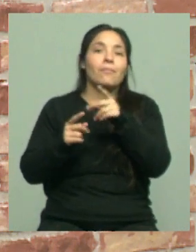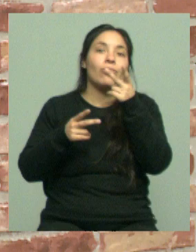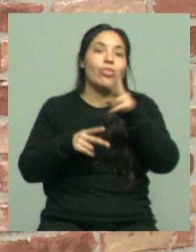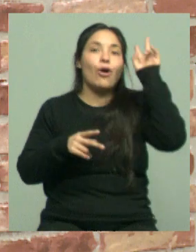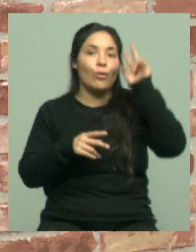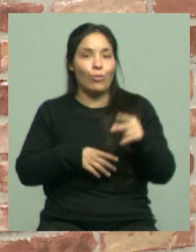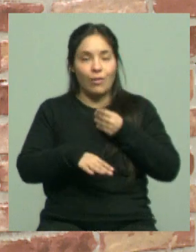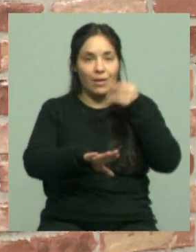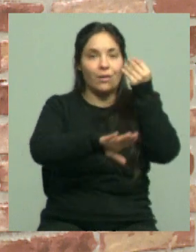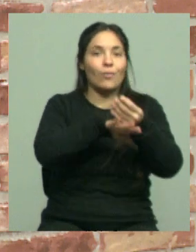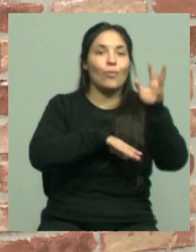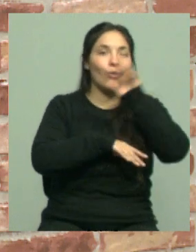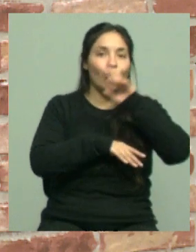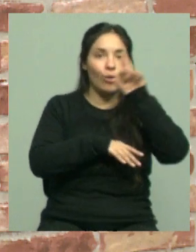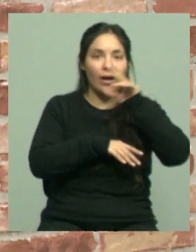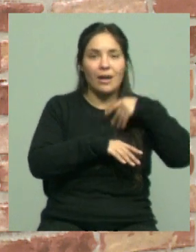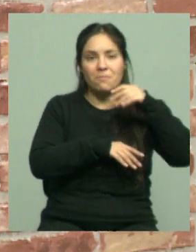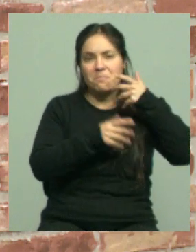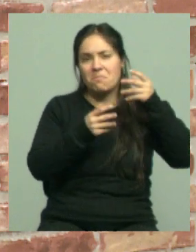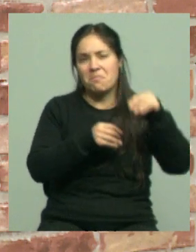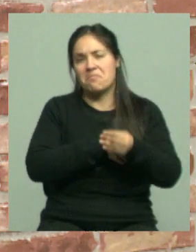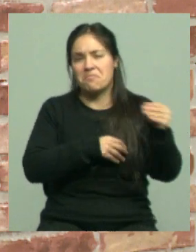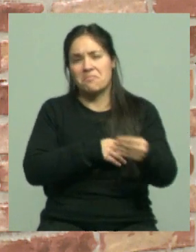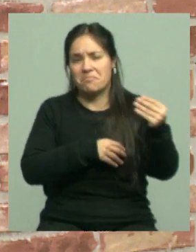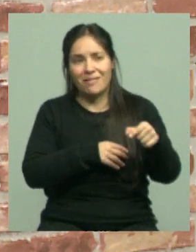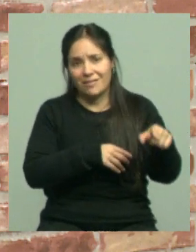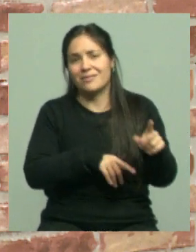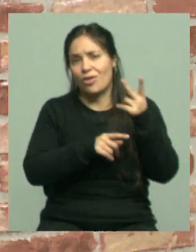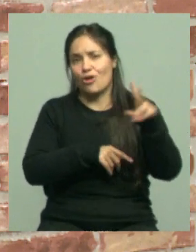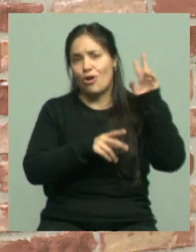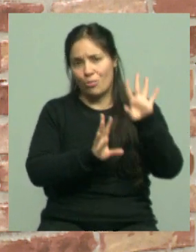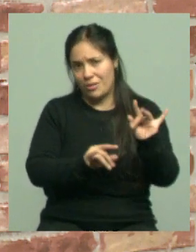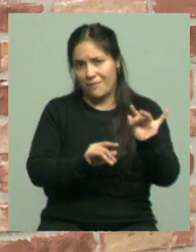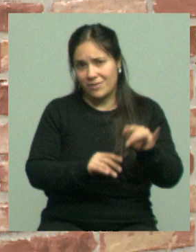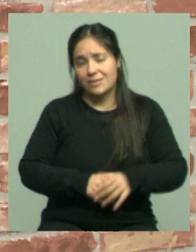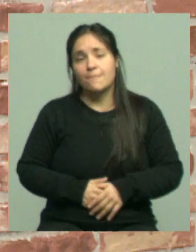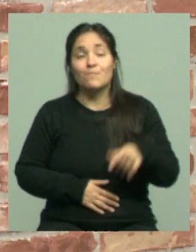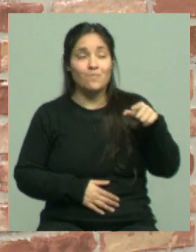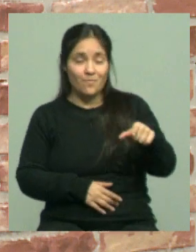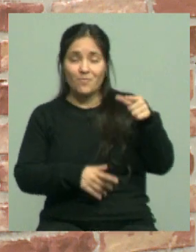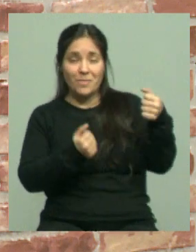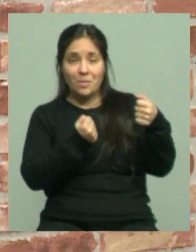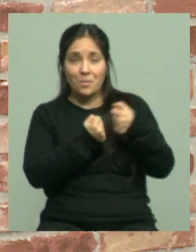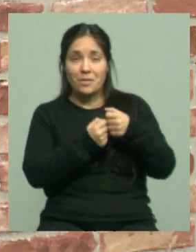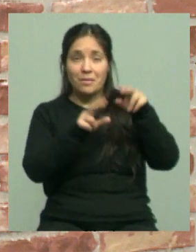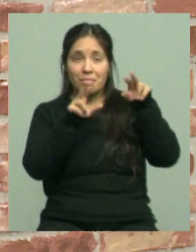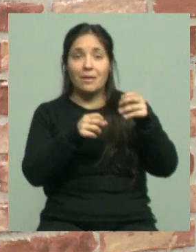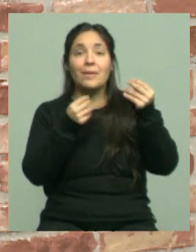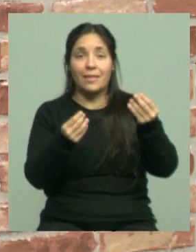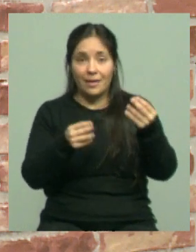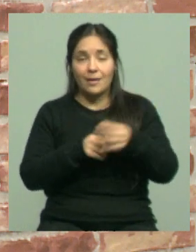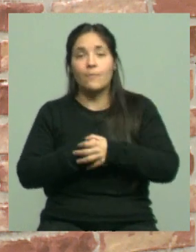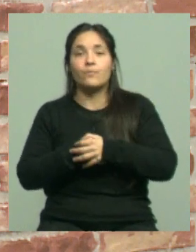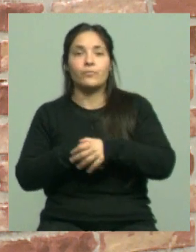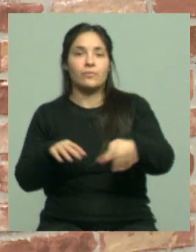Pero bueno, lo que sí creo que hay que reconocer, y me parece que, Celeste, te pregunto a vos si coincidís, en esto de que por ahí las plataformas nos dan la posibilidad de